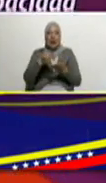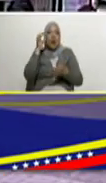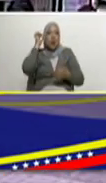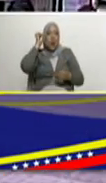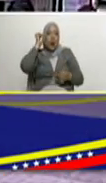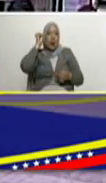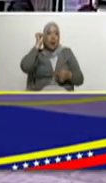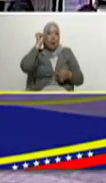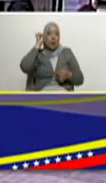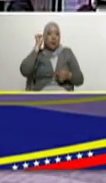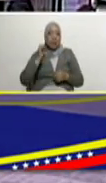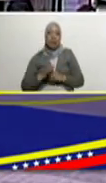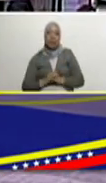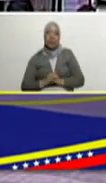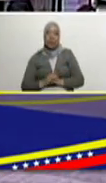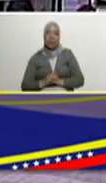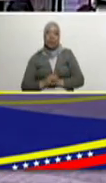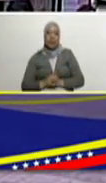presidente.